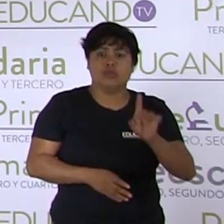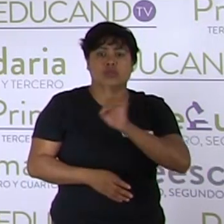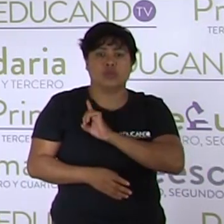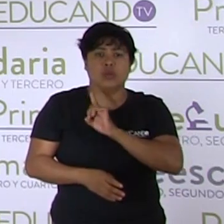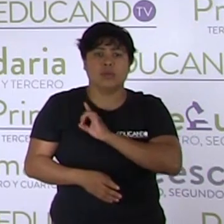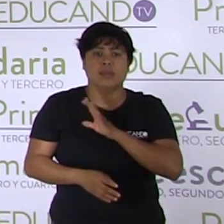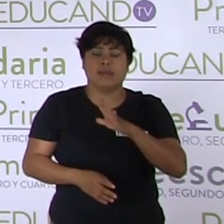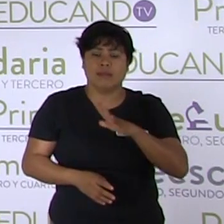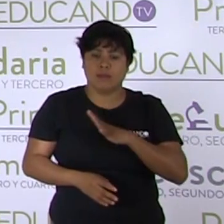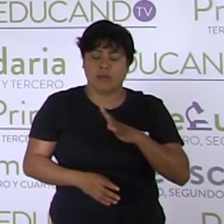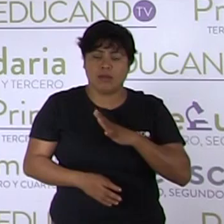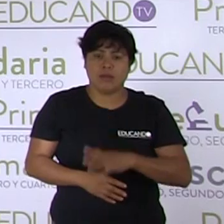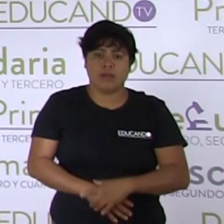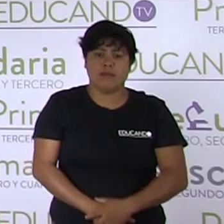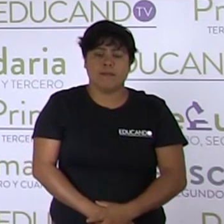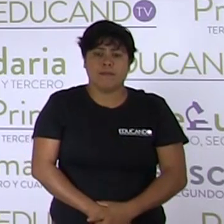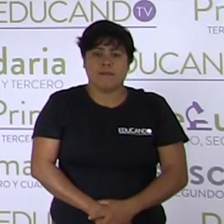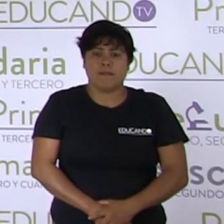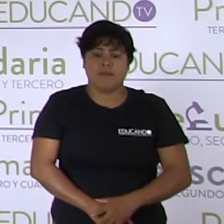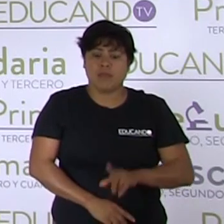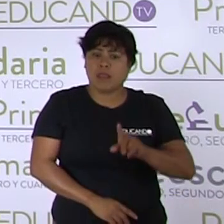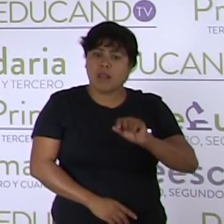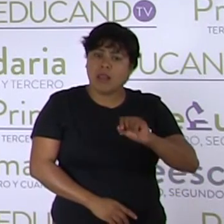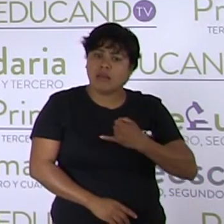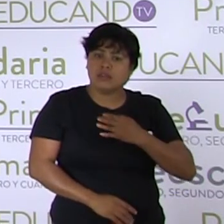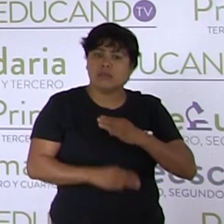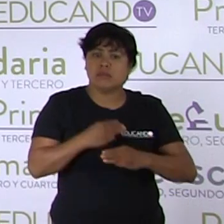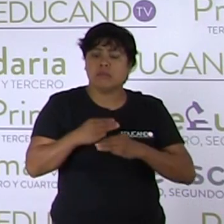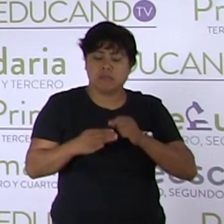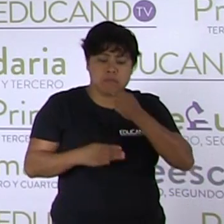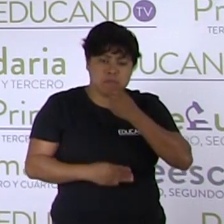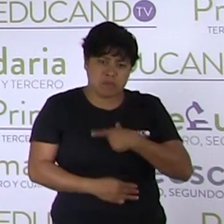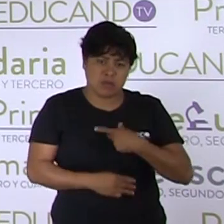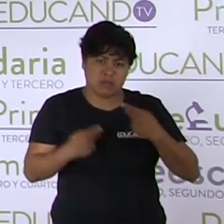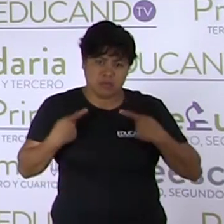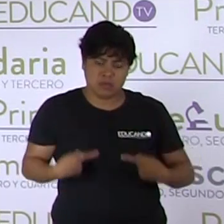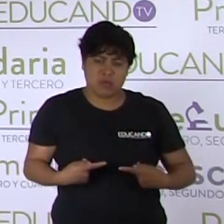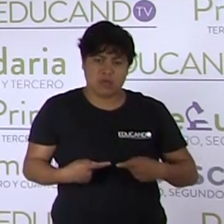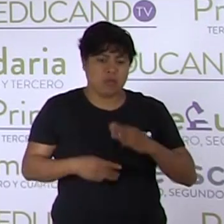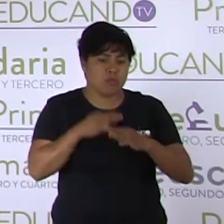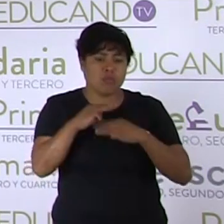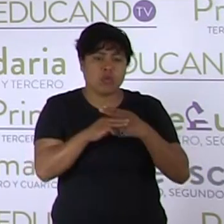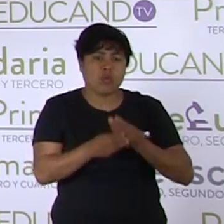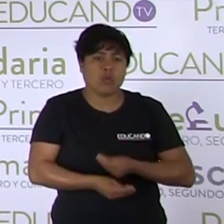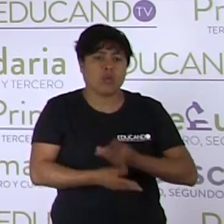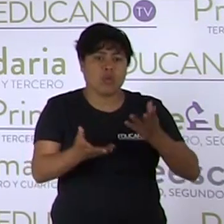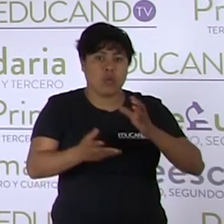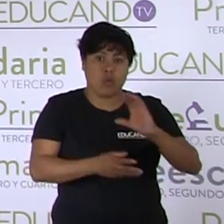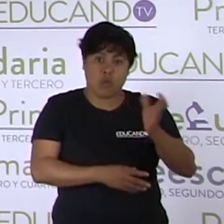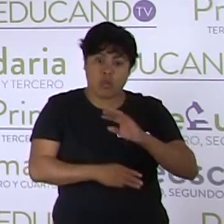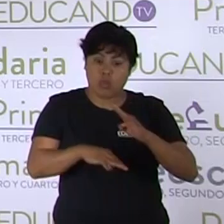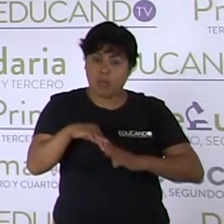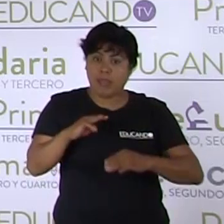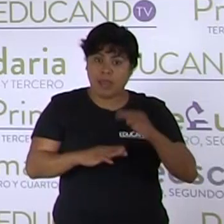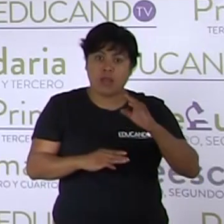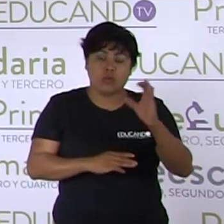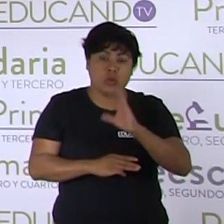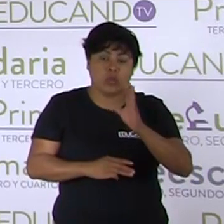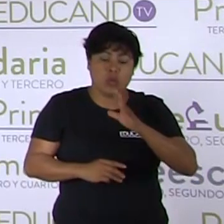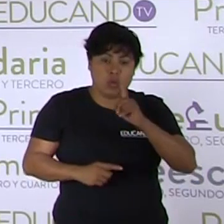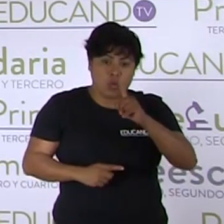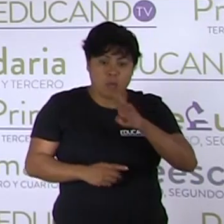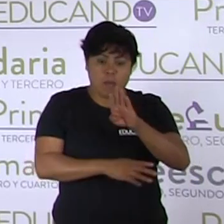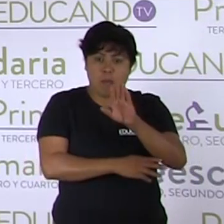lo conduce a sí mismo. De todas maneras, cuando algún boliviano llega al